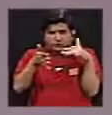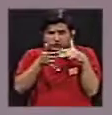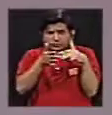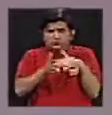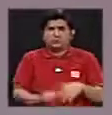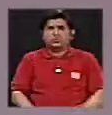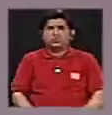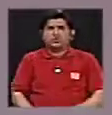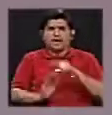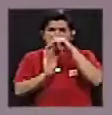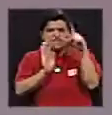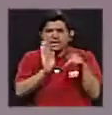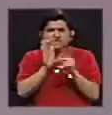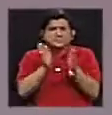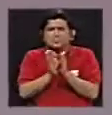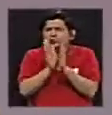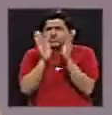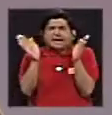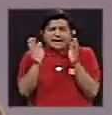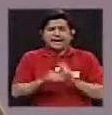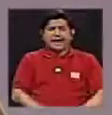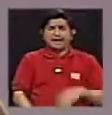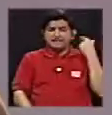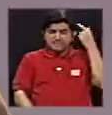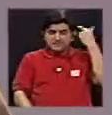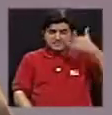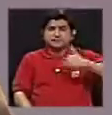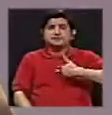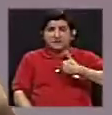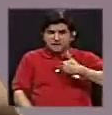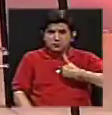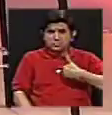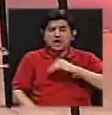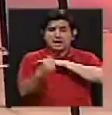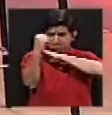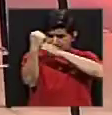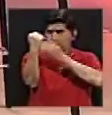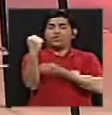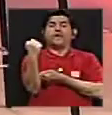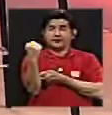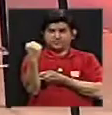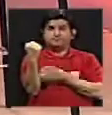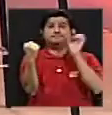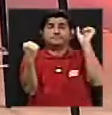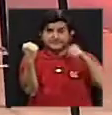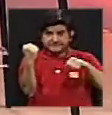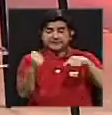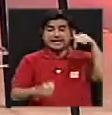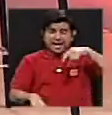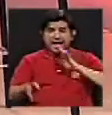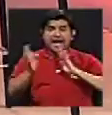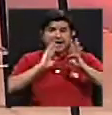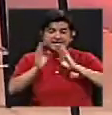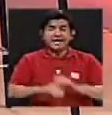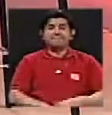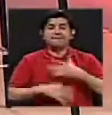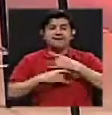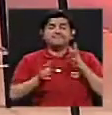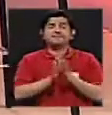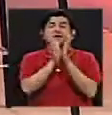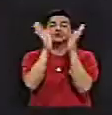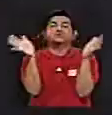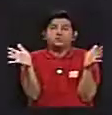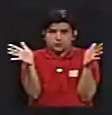los principios generales, el Estado tiene potestades, porque aquí estamos hablando de intereses